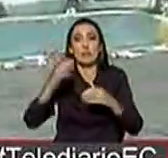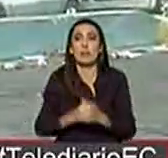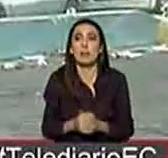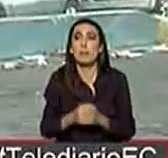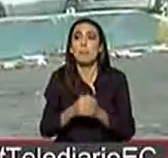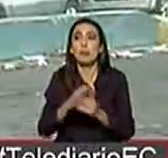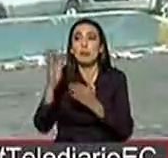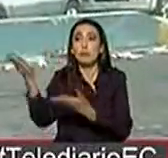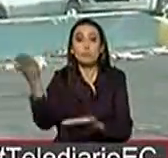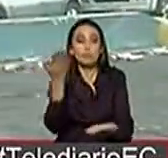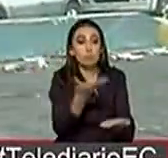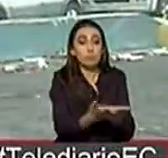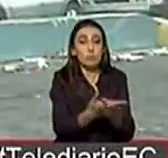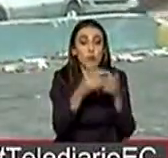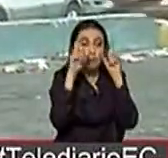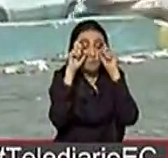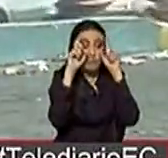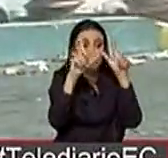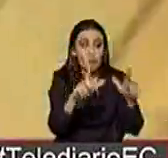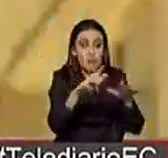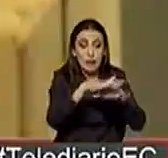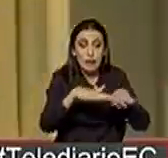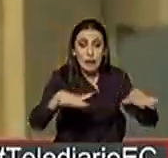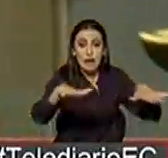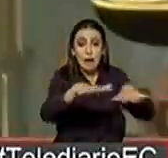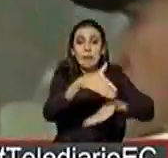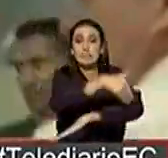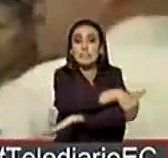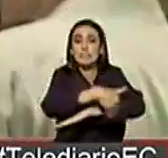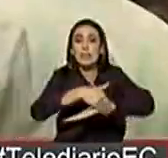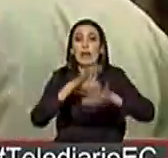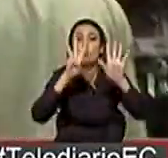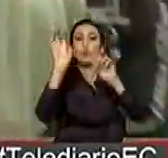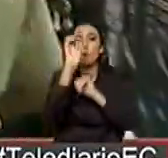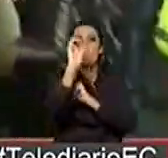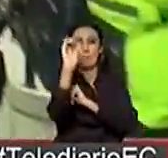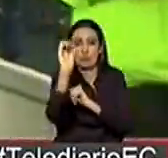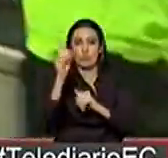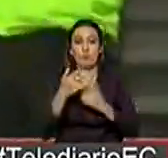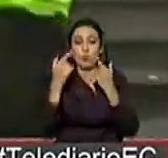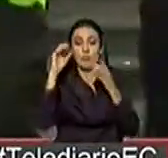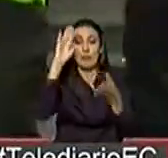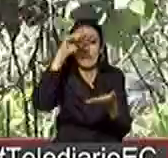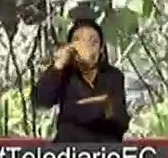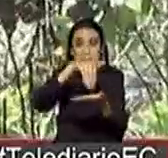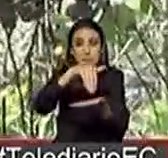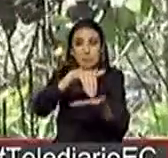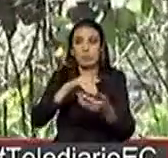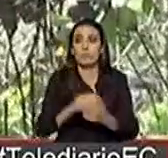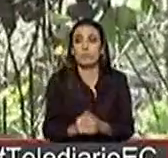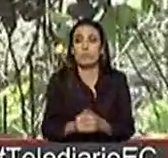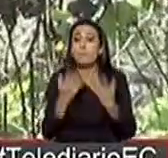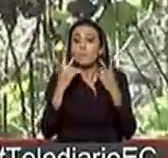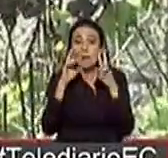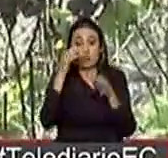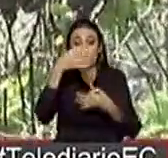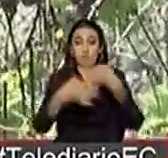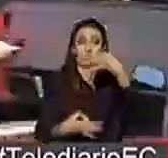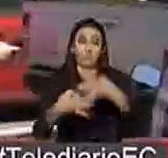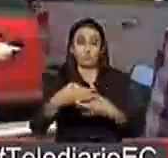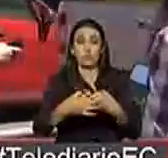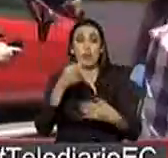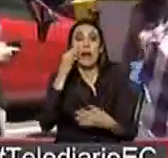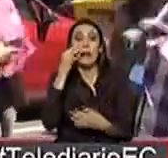funcionaria fue trasladada a la unidad de flagrancia ubicada en la 9 de octubre y patria en el centro de quito para la realización de un examen